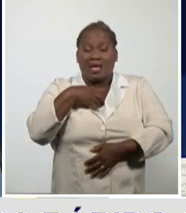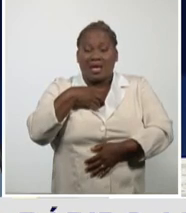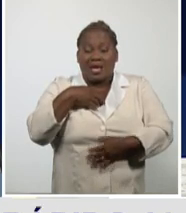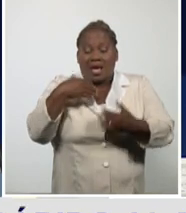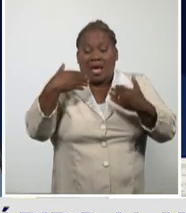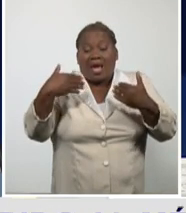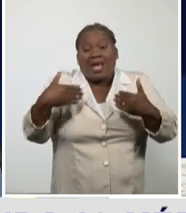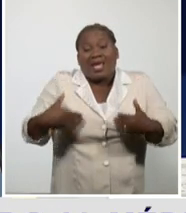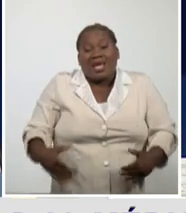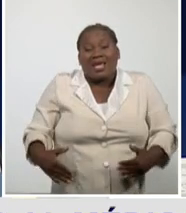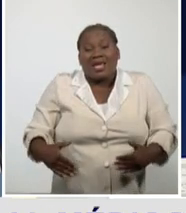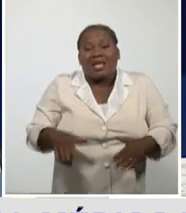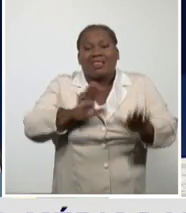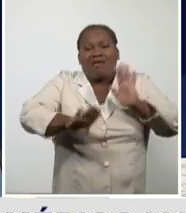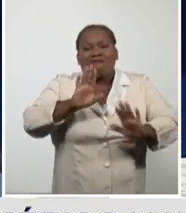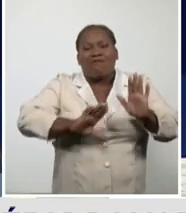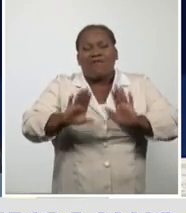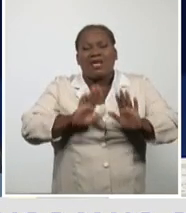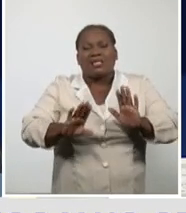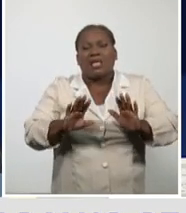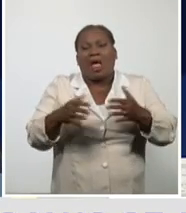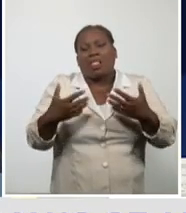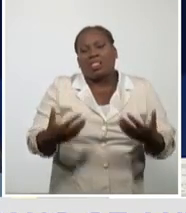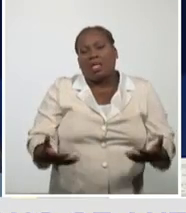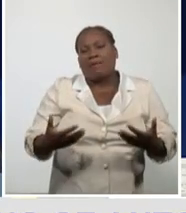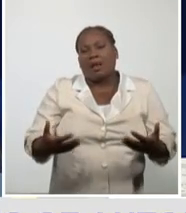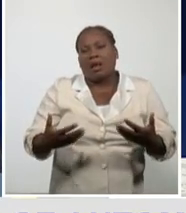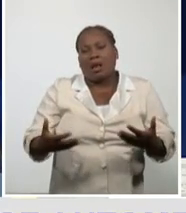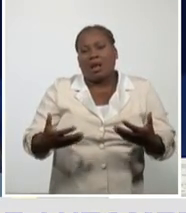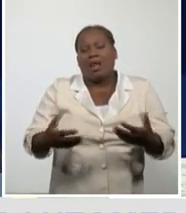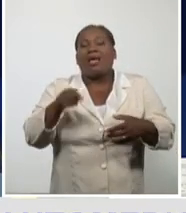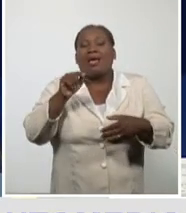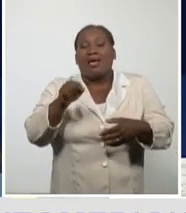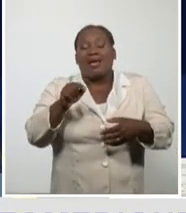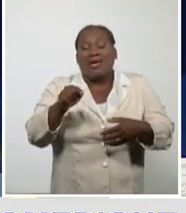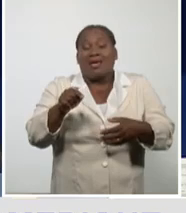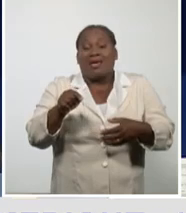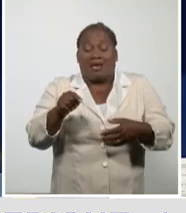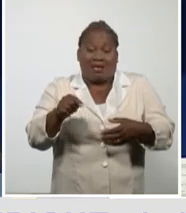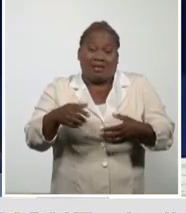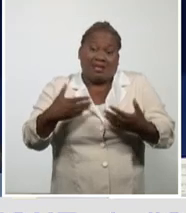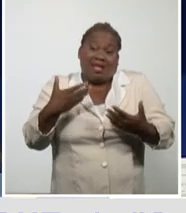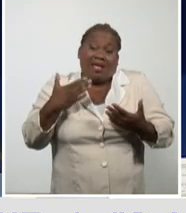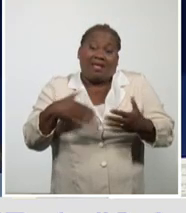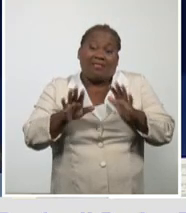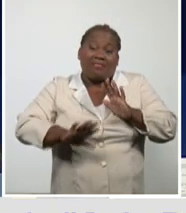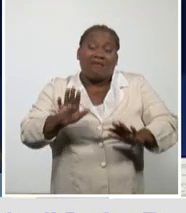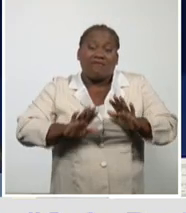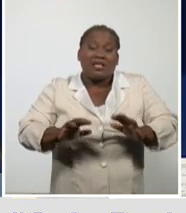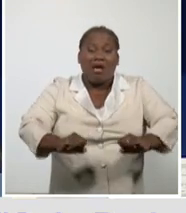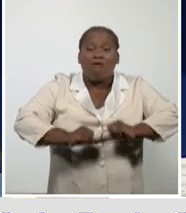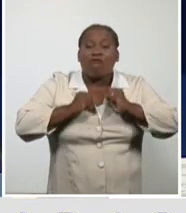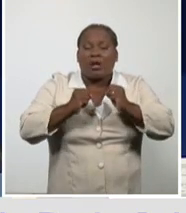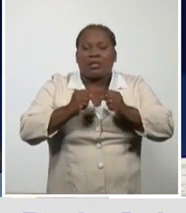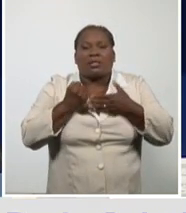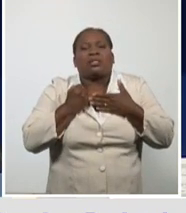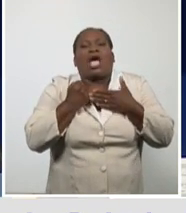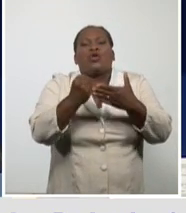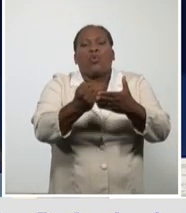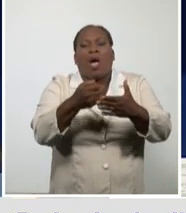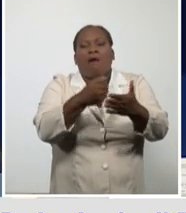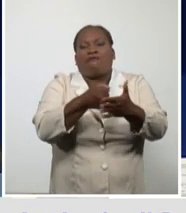debilitado, el sistema inmunitario es el que te permite enfrentarte a una enfermedad, desarrollar los anticuerpos, y como